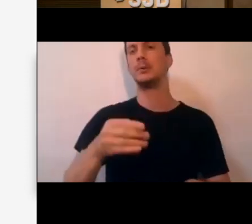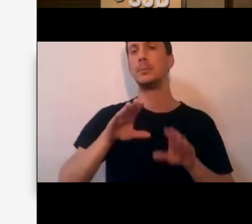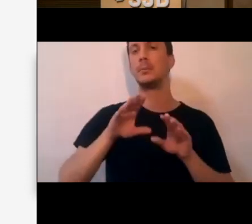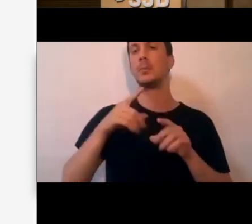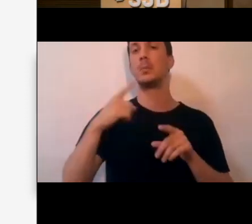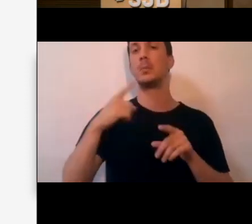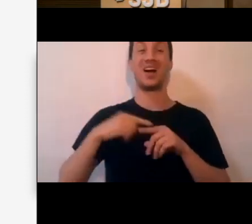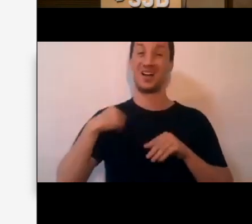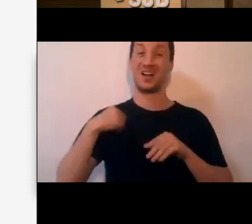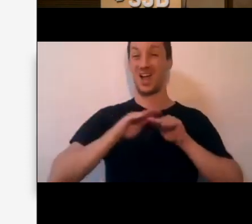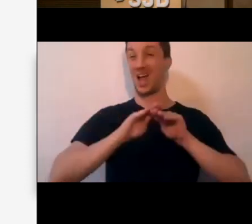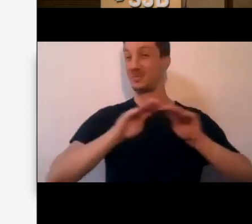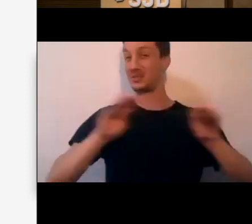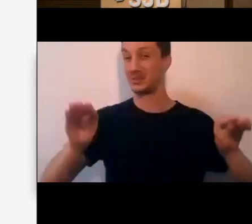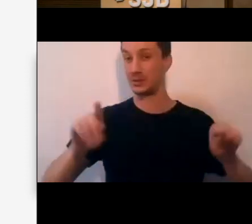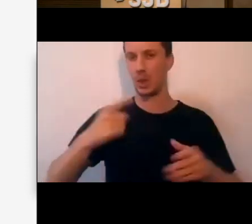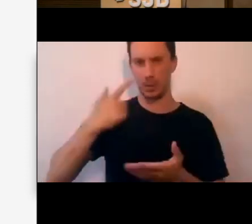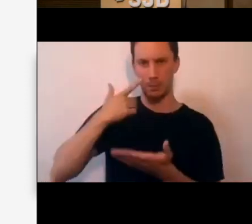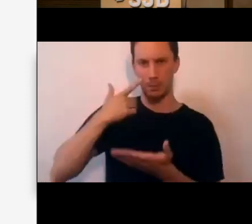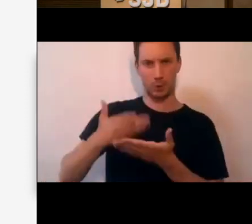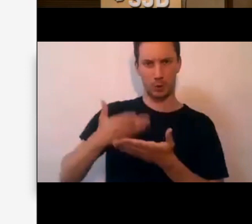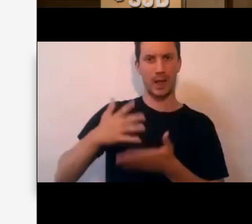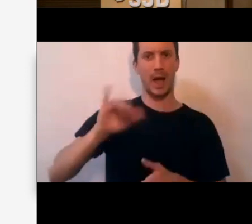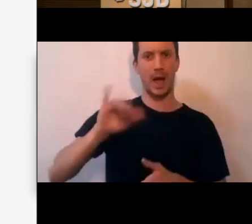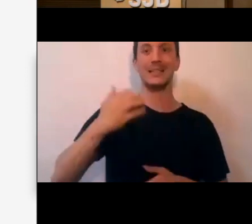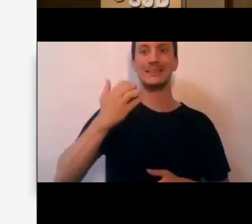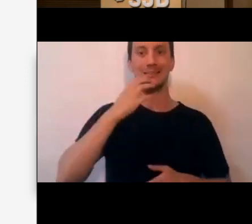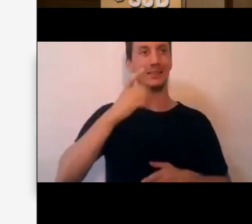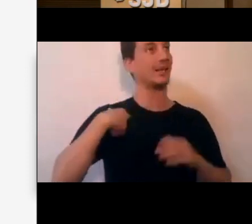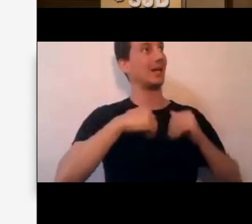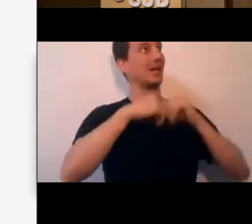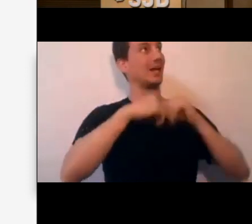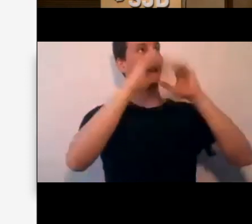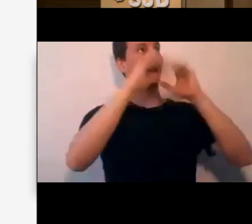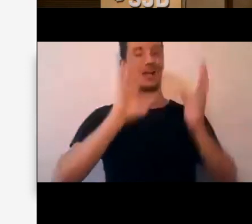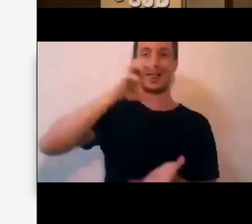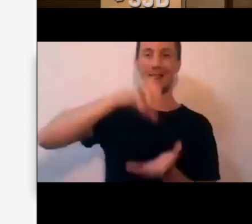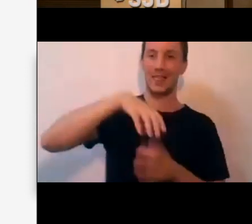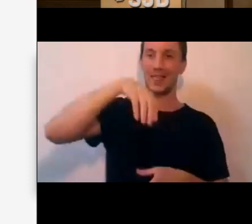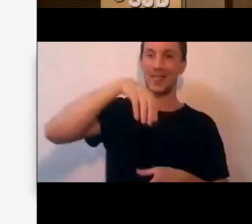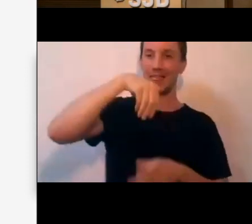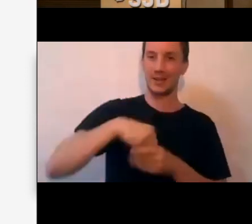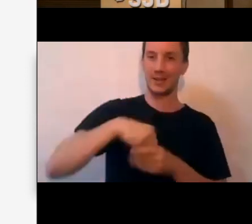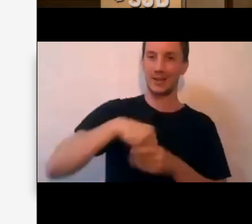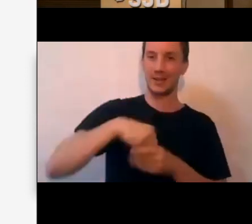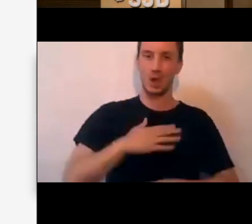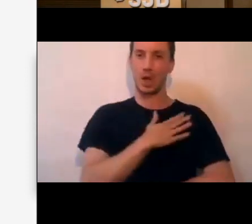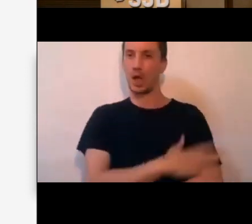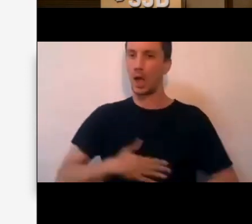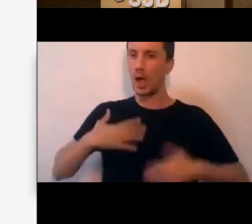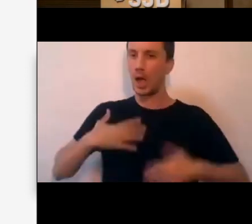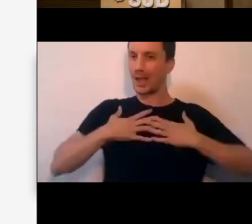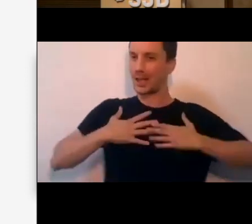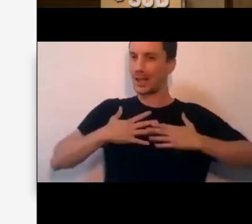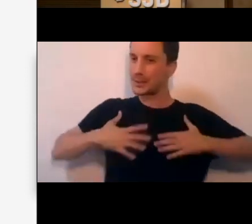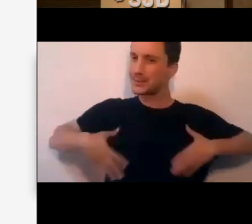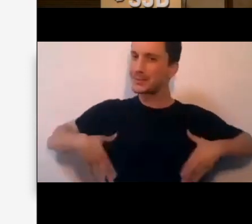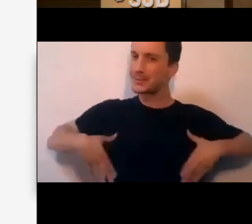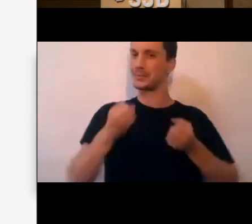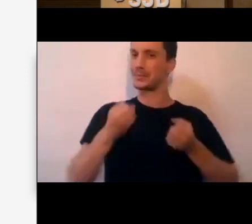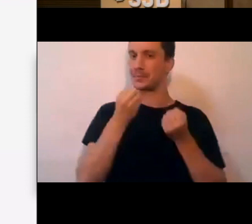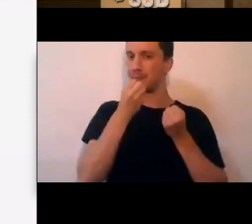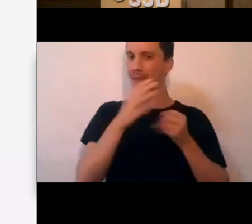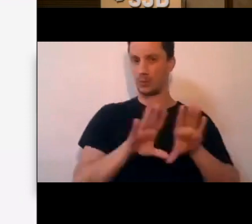tú lo pongas en una habitación sin nada de aire y lo extiendas bien, ¿no? Lo pongas bien y lo extiendas. Y se han de